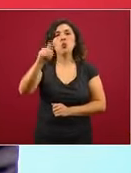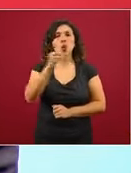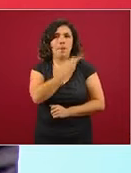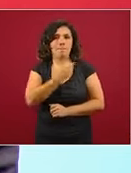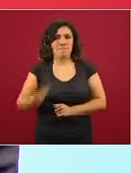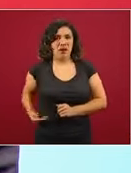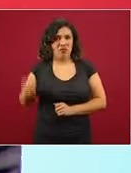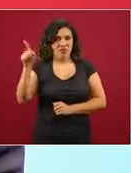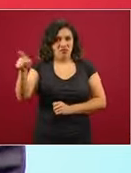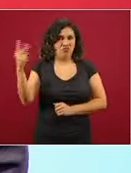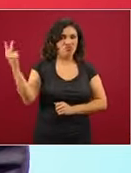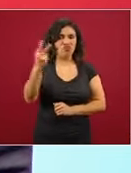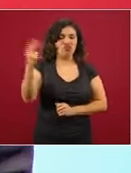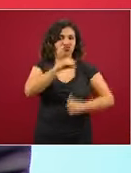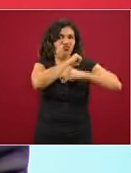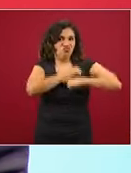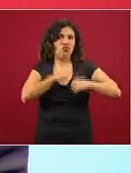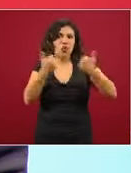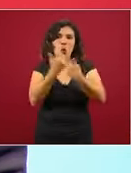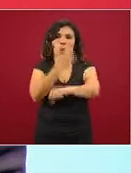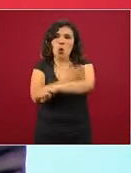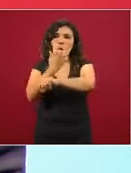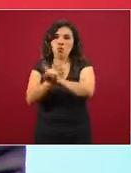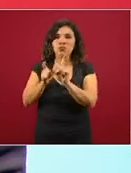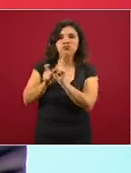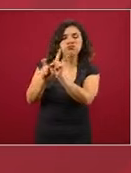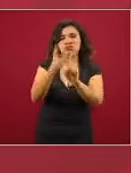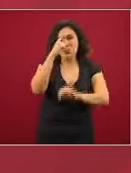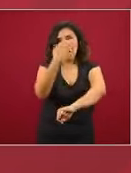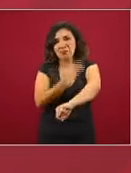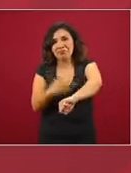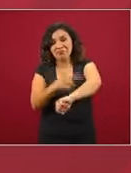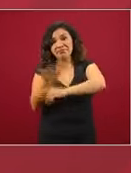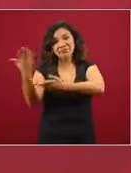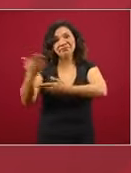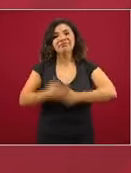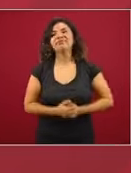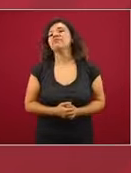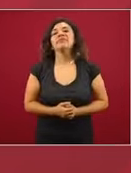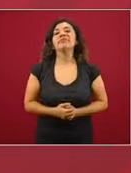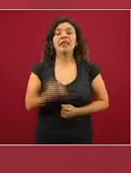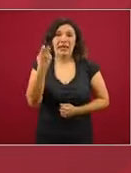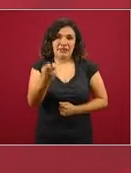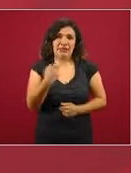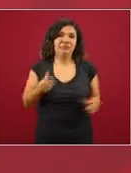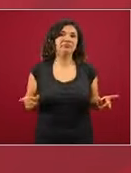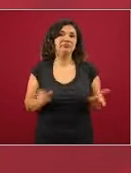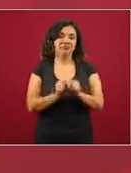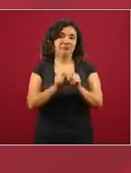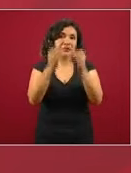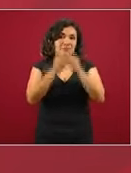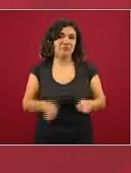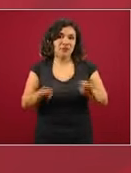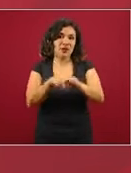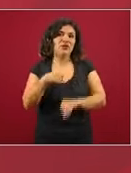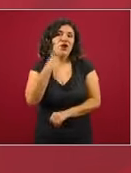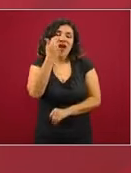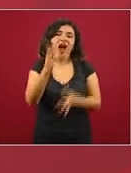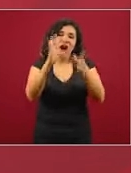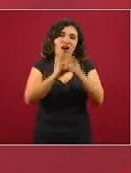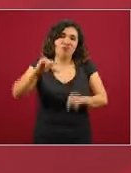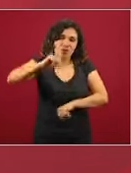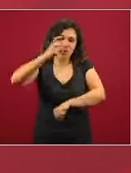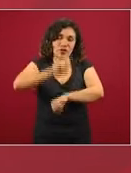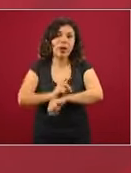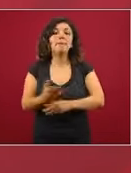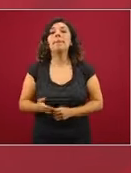Política que estuvo acompañando el proceso. Esos son los elementos principales que queremos comentar